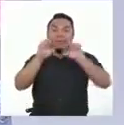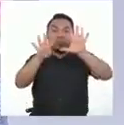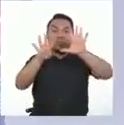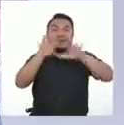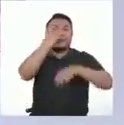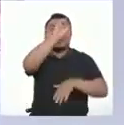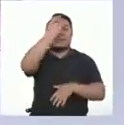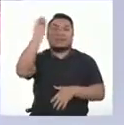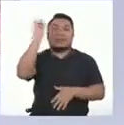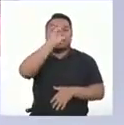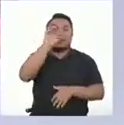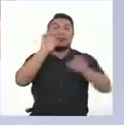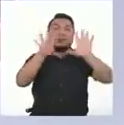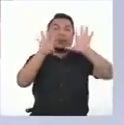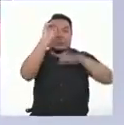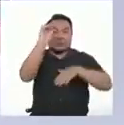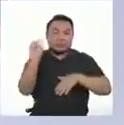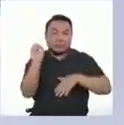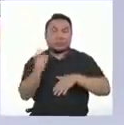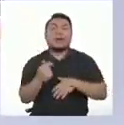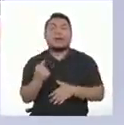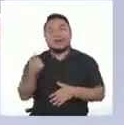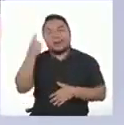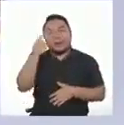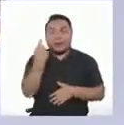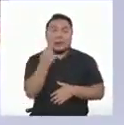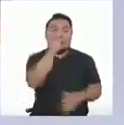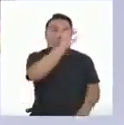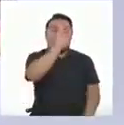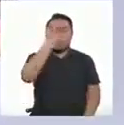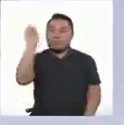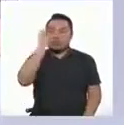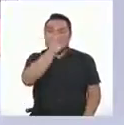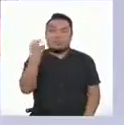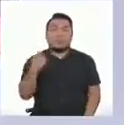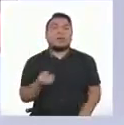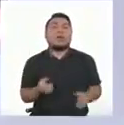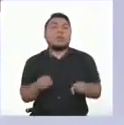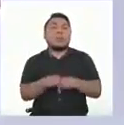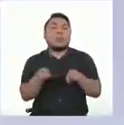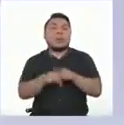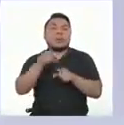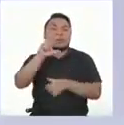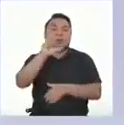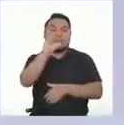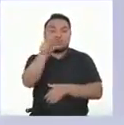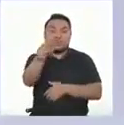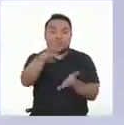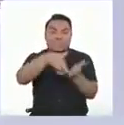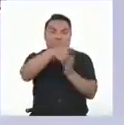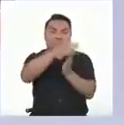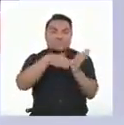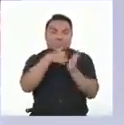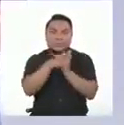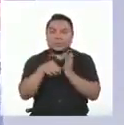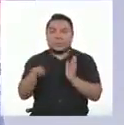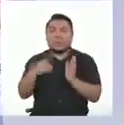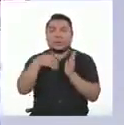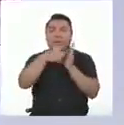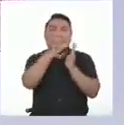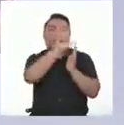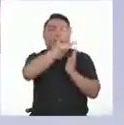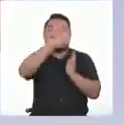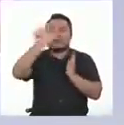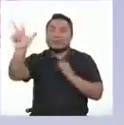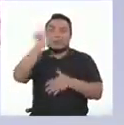son el 9% y también sabemos que cada cuadradito vale 3 gramos. Píntalos tú también y escribe el número 3 en